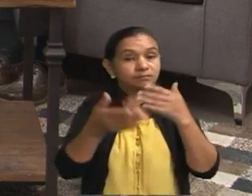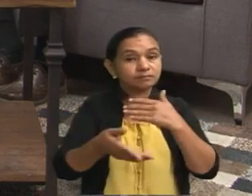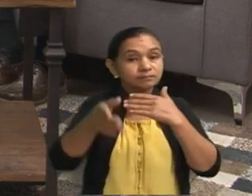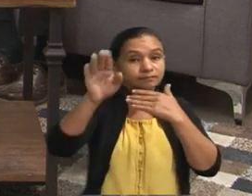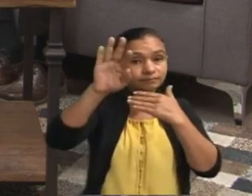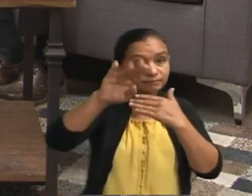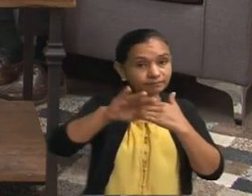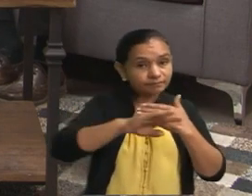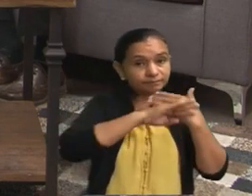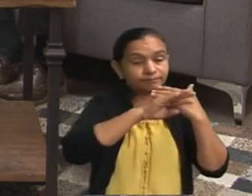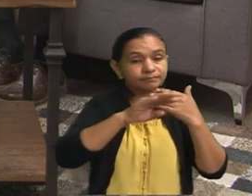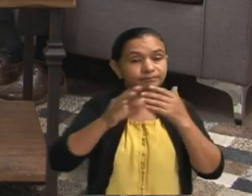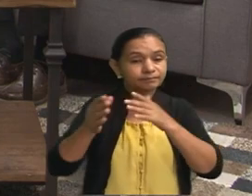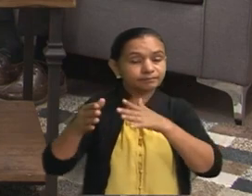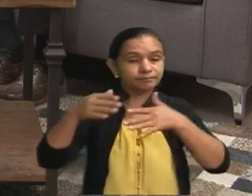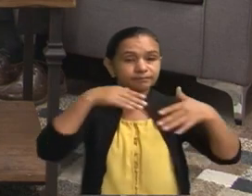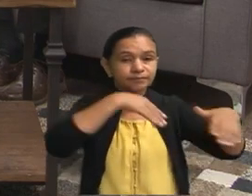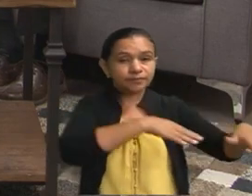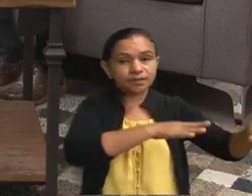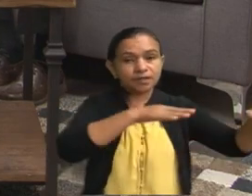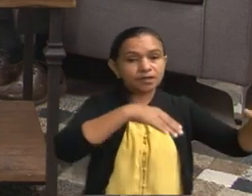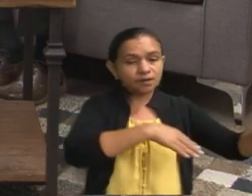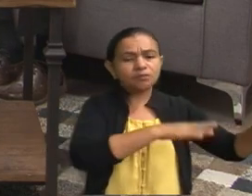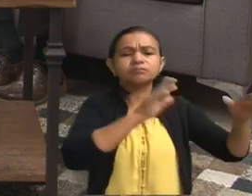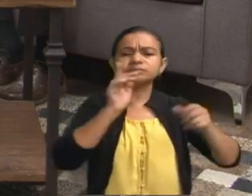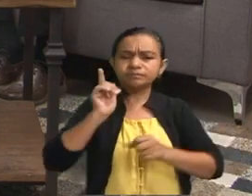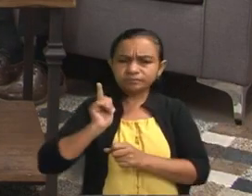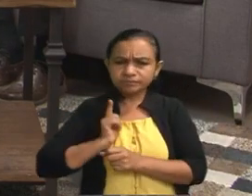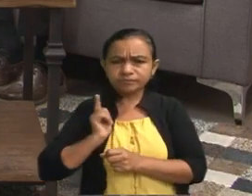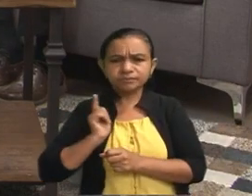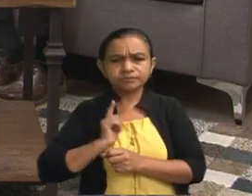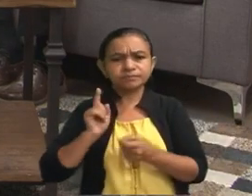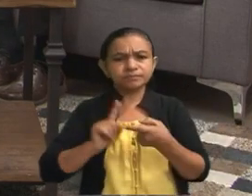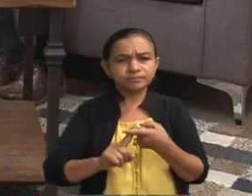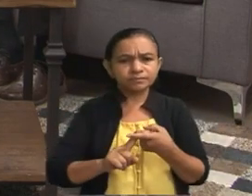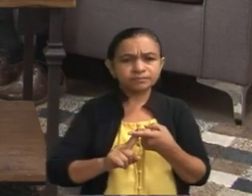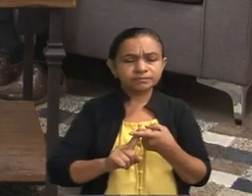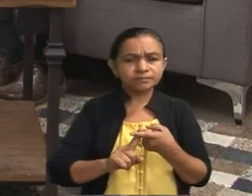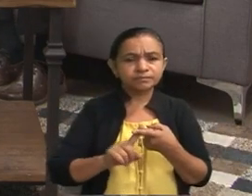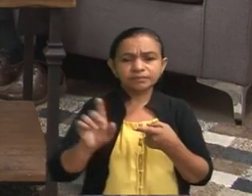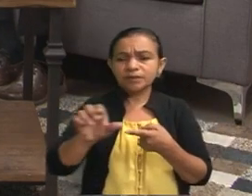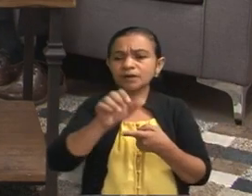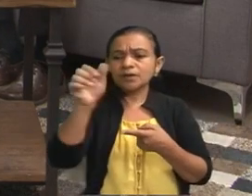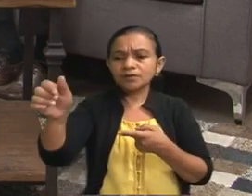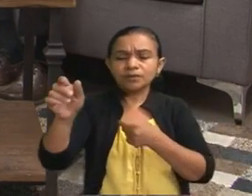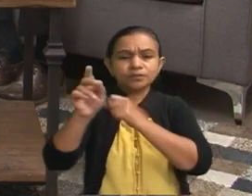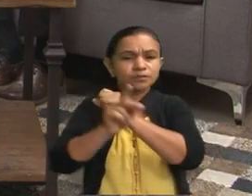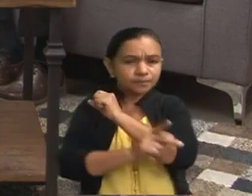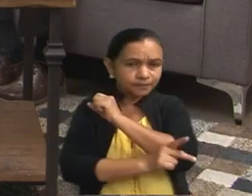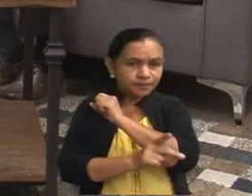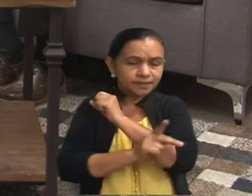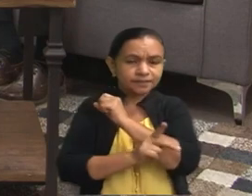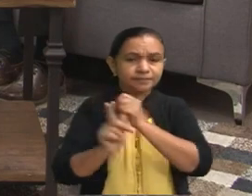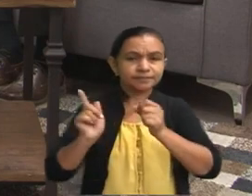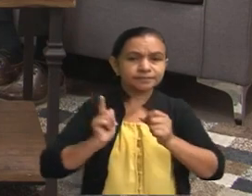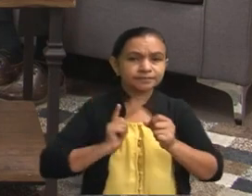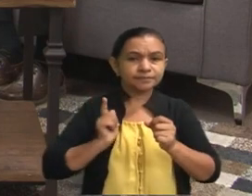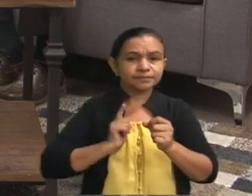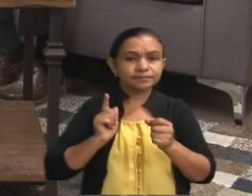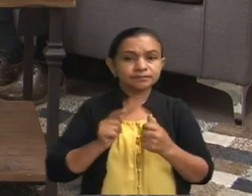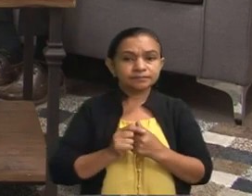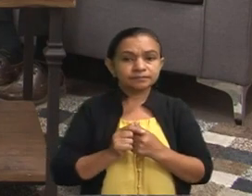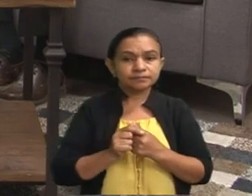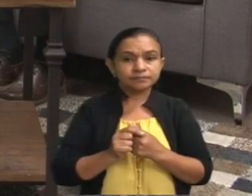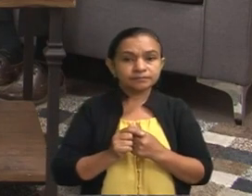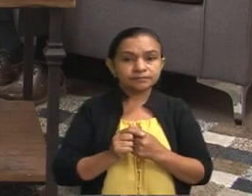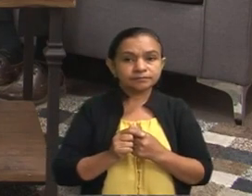Ustedes saben, en Hawái hay un centro, hay otro en otras regiones. Pero nosotros no